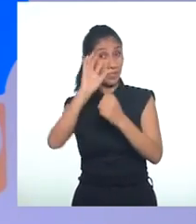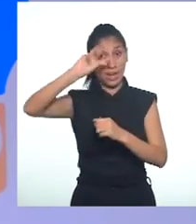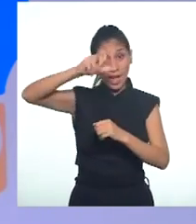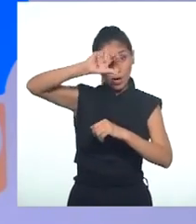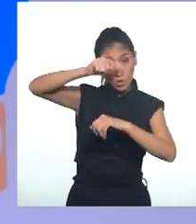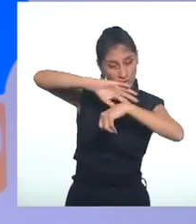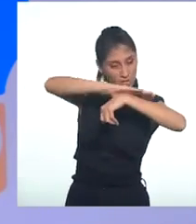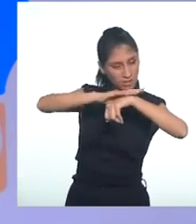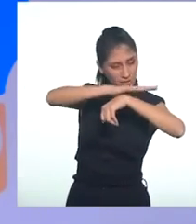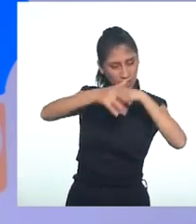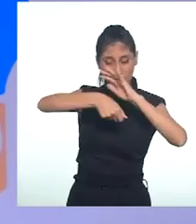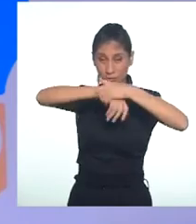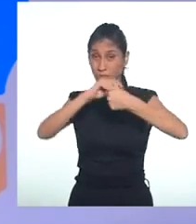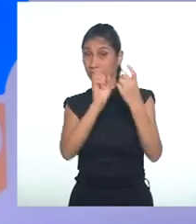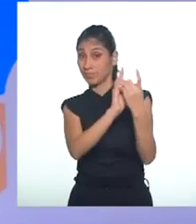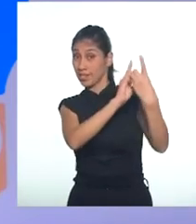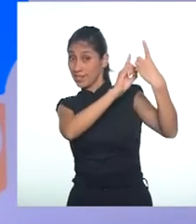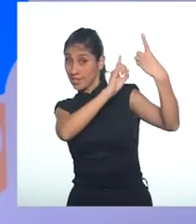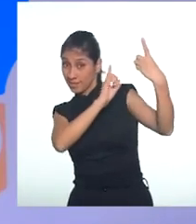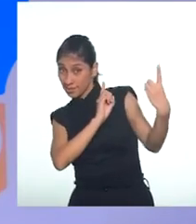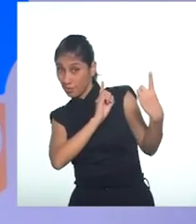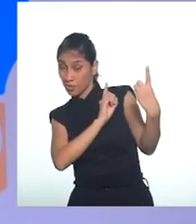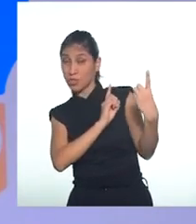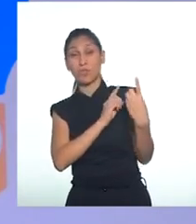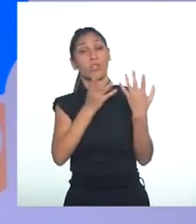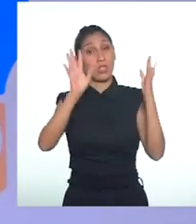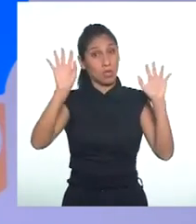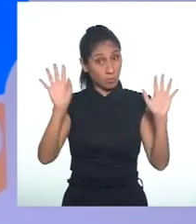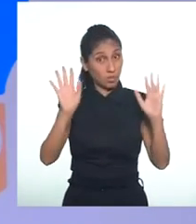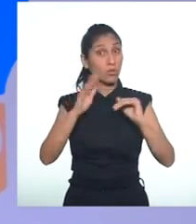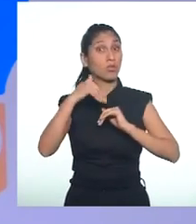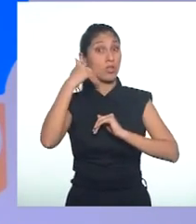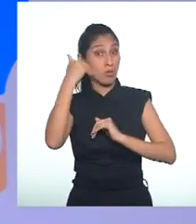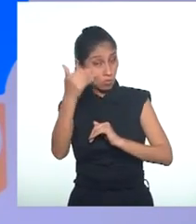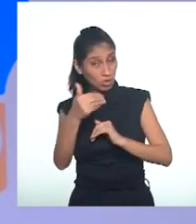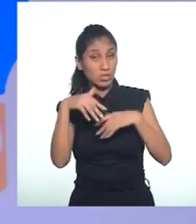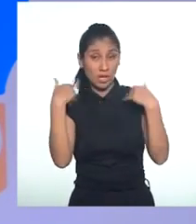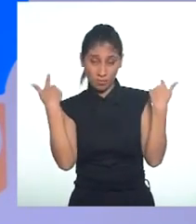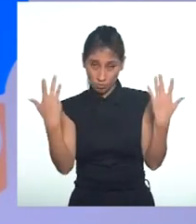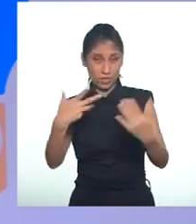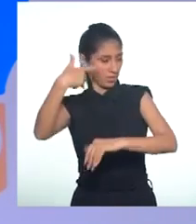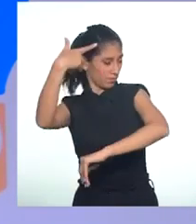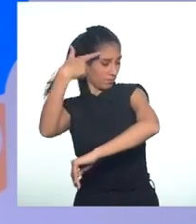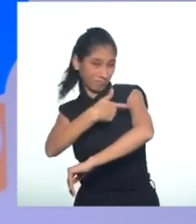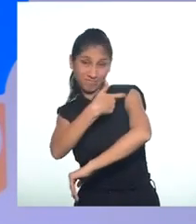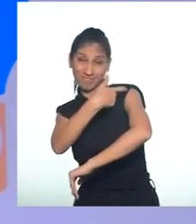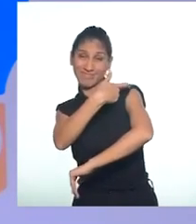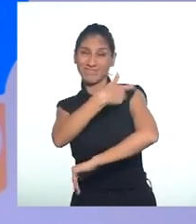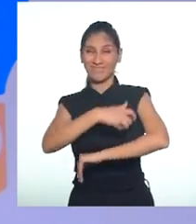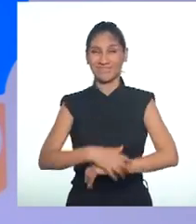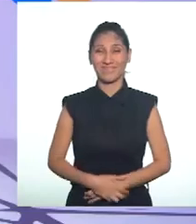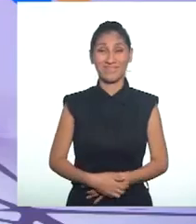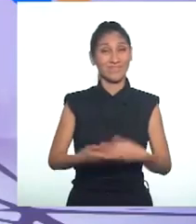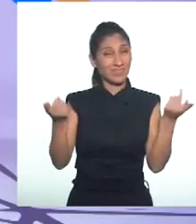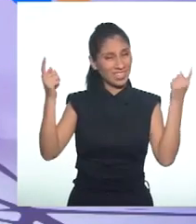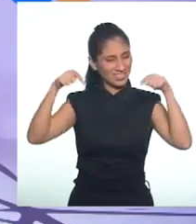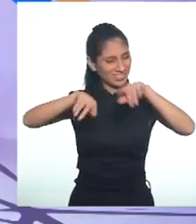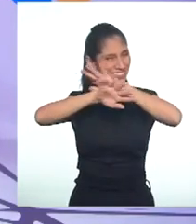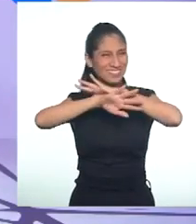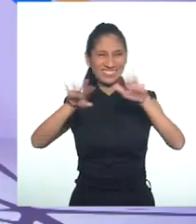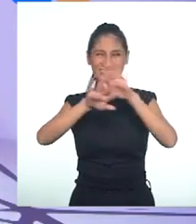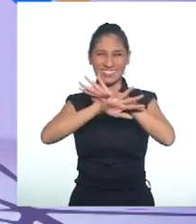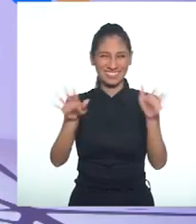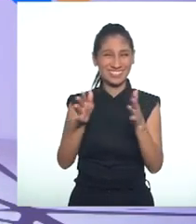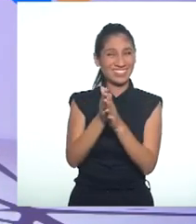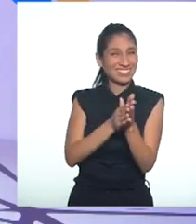y jabón, distanciamiento social y, cuando llegue la oportunidad, vacunémonos.